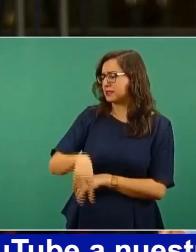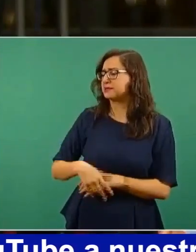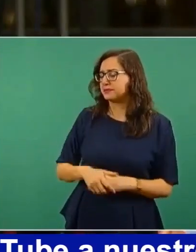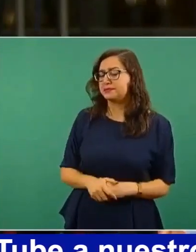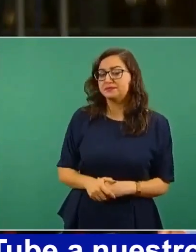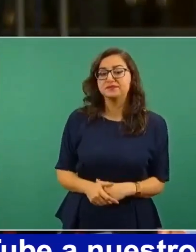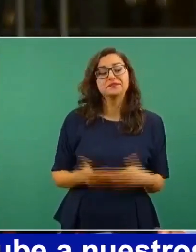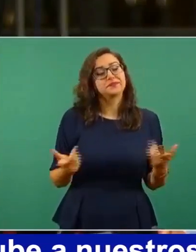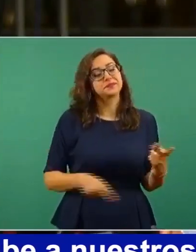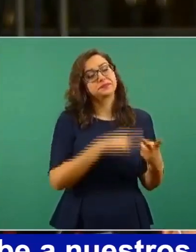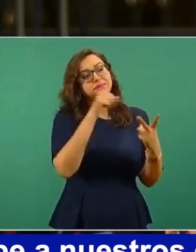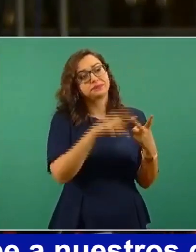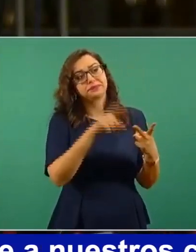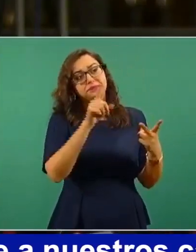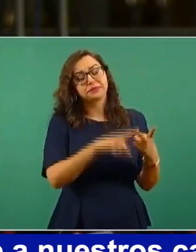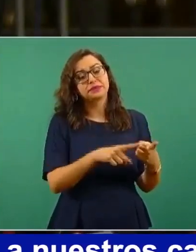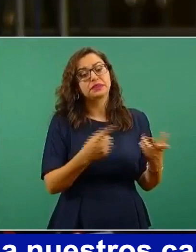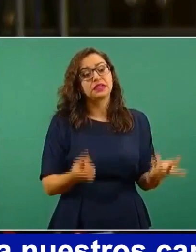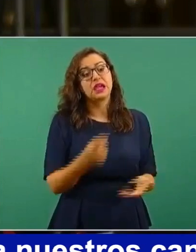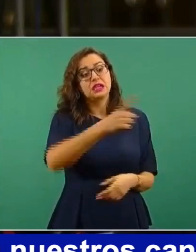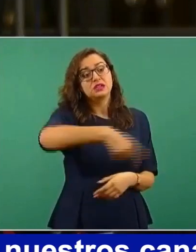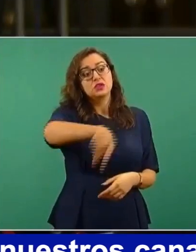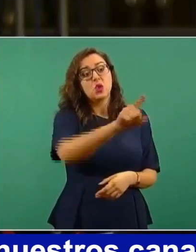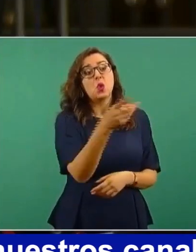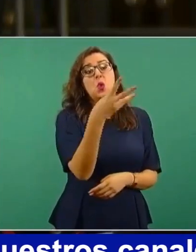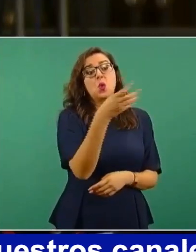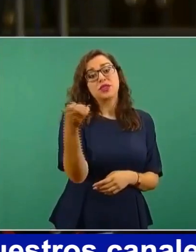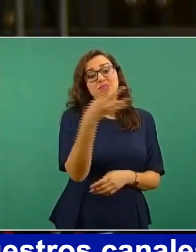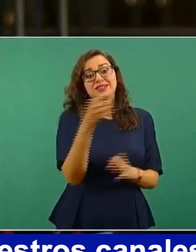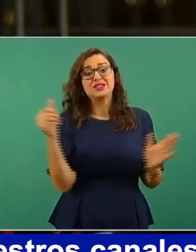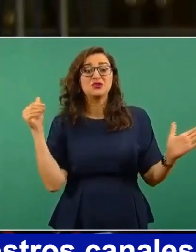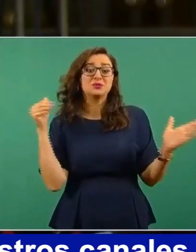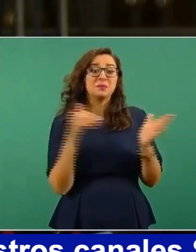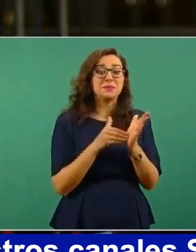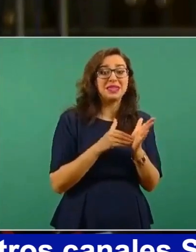cifras, aproximadamente 400,000 millones de pesos,